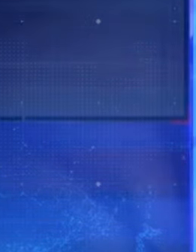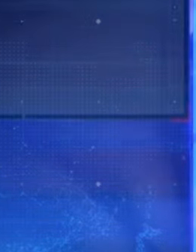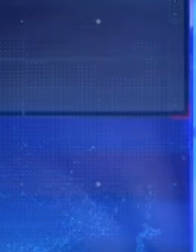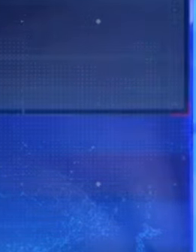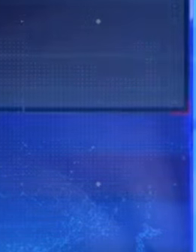Isaías